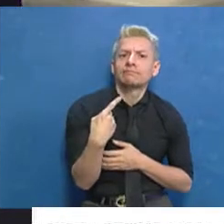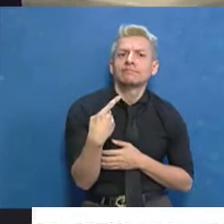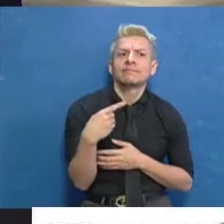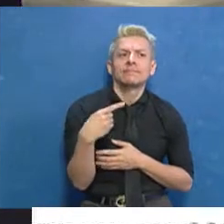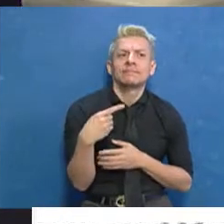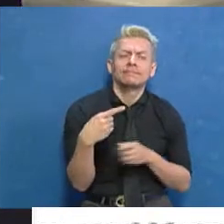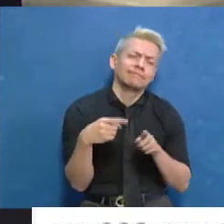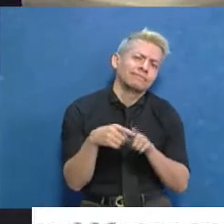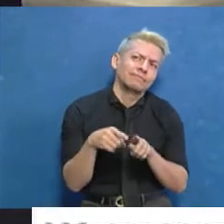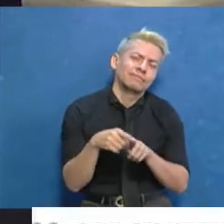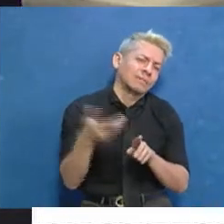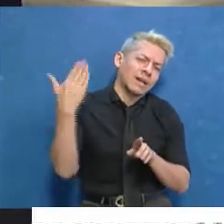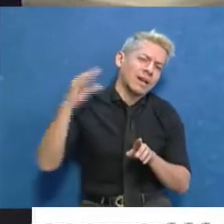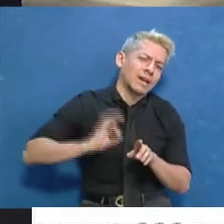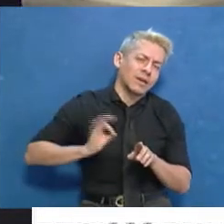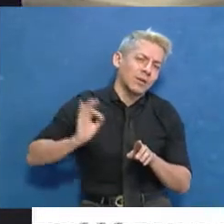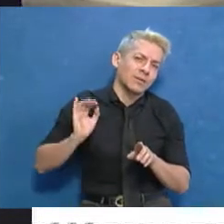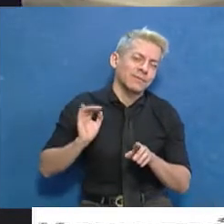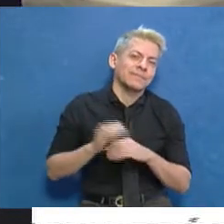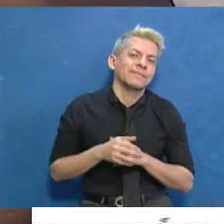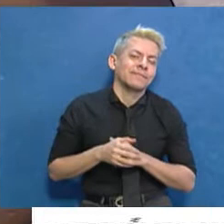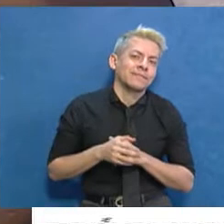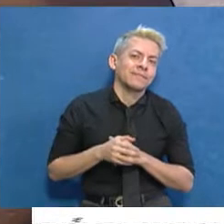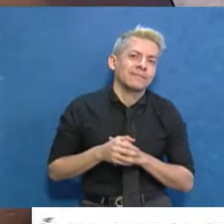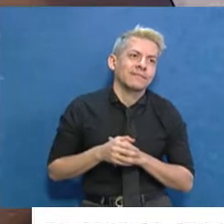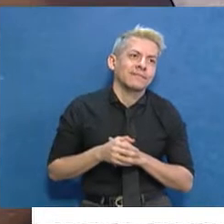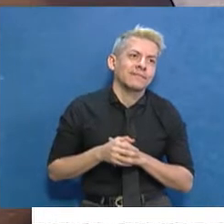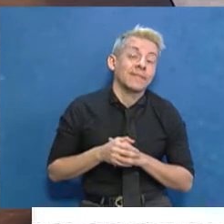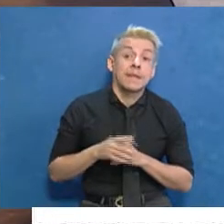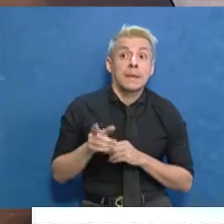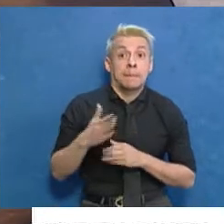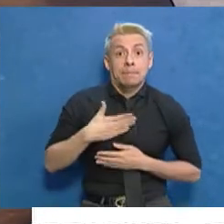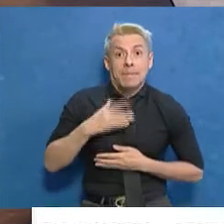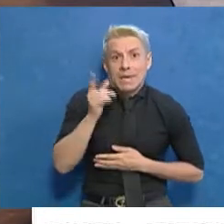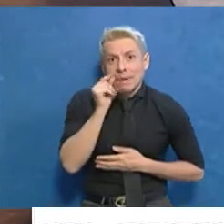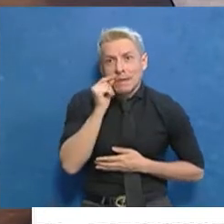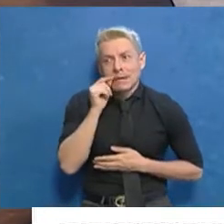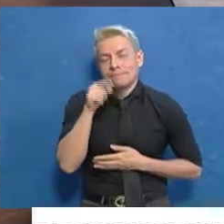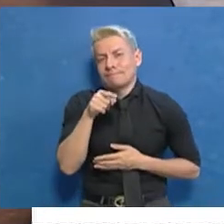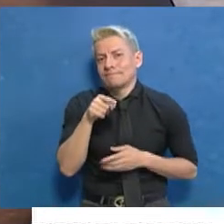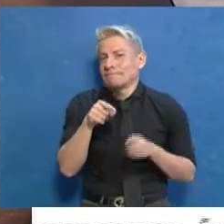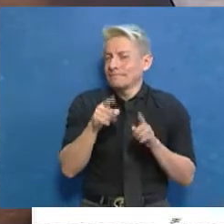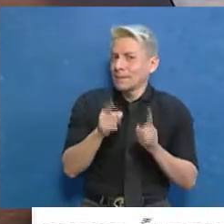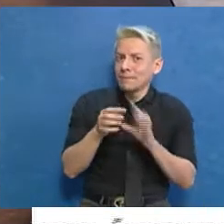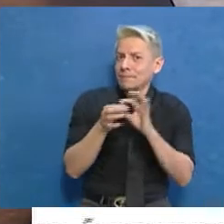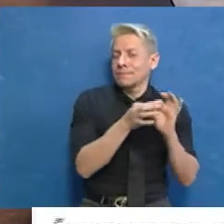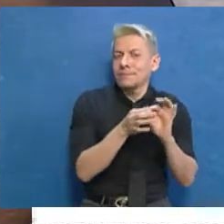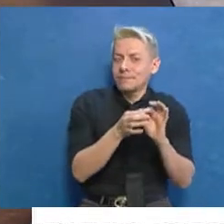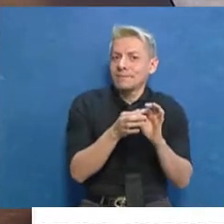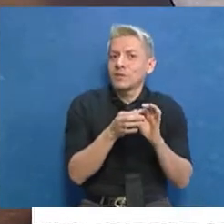hace muchísimos años. Sí. Un lineamiento que marcó mi padre, ajá, Sigifredo Alonso. Nosotros